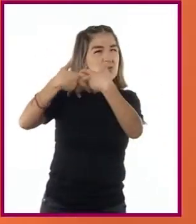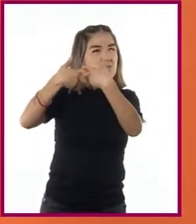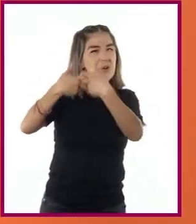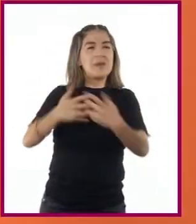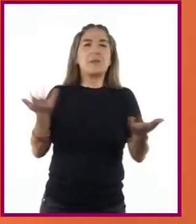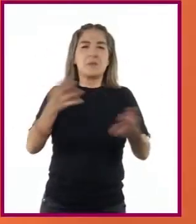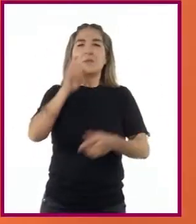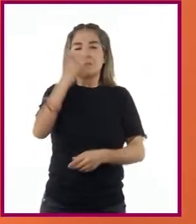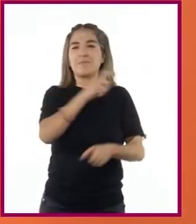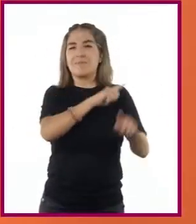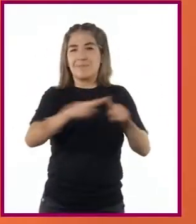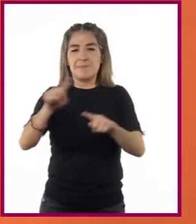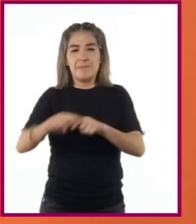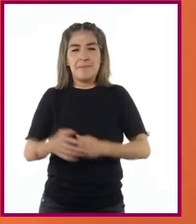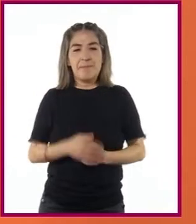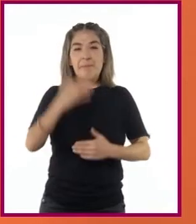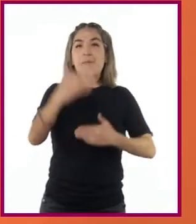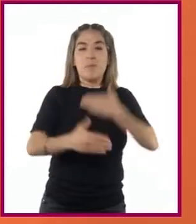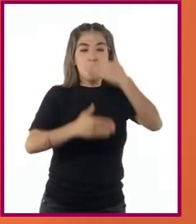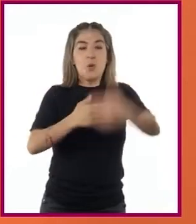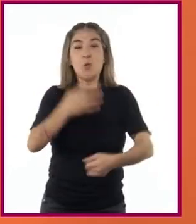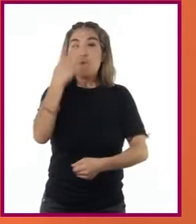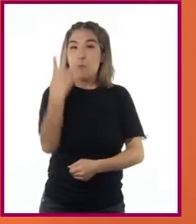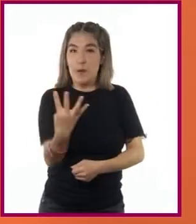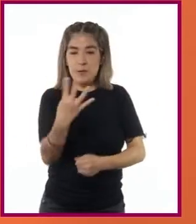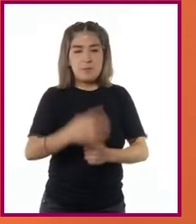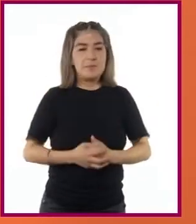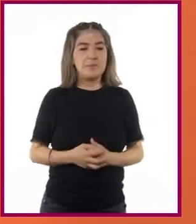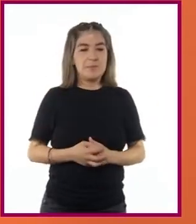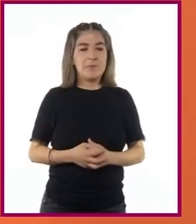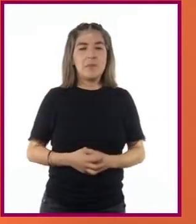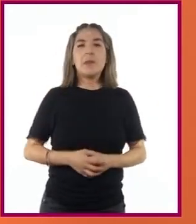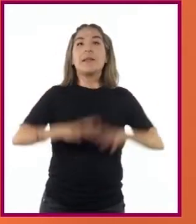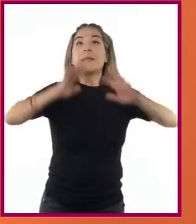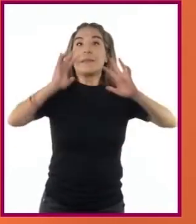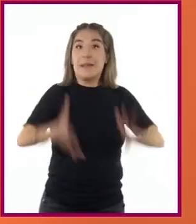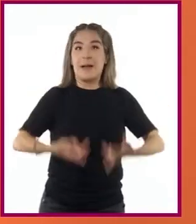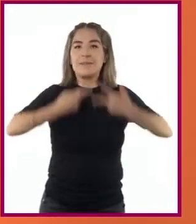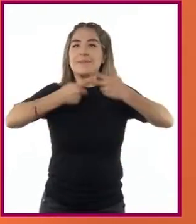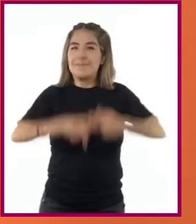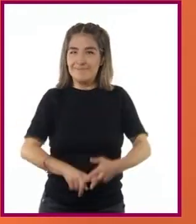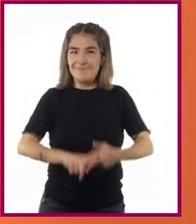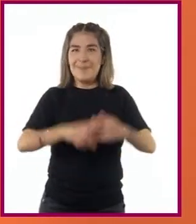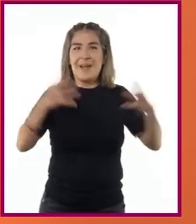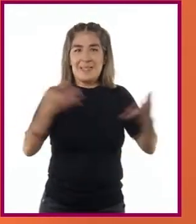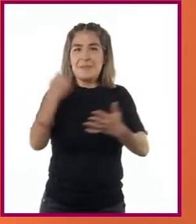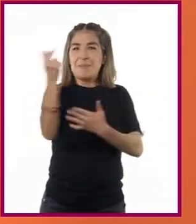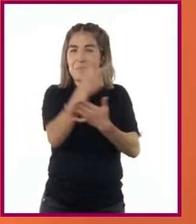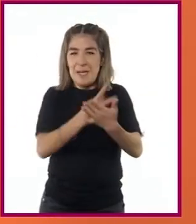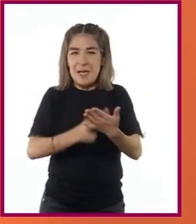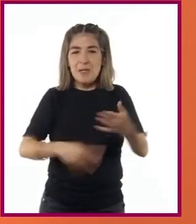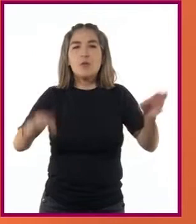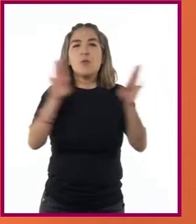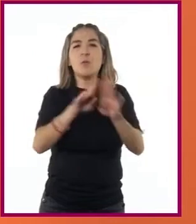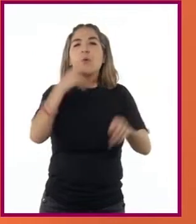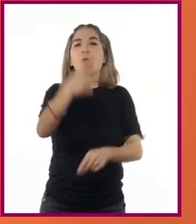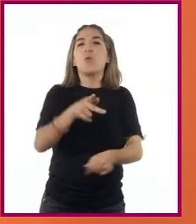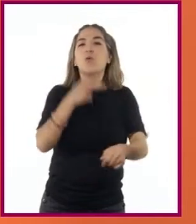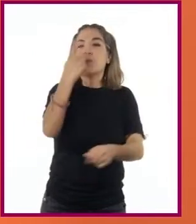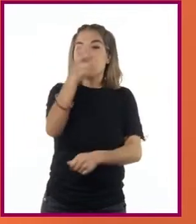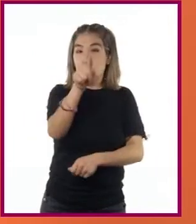otras. Paso 4. Aplicar el plan, que es poner en práctica la estrategia